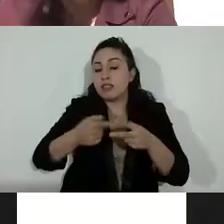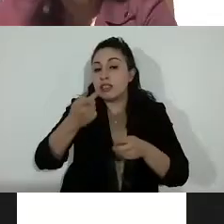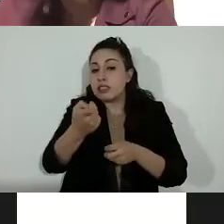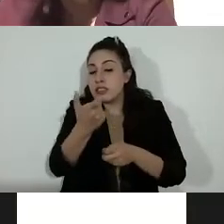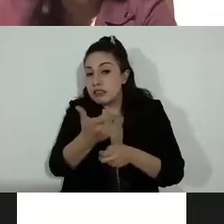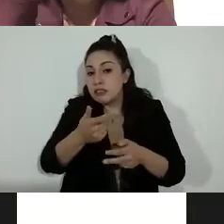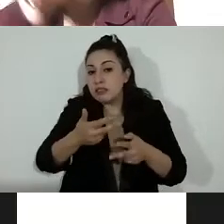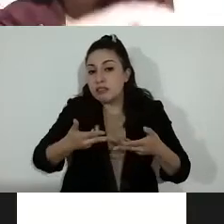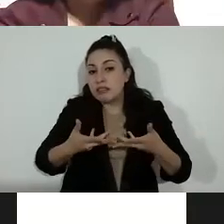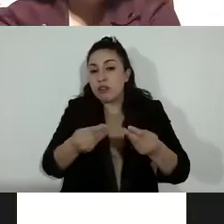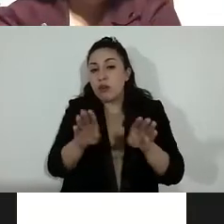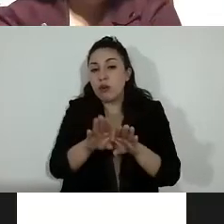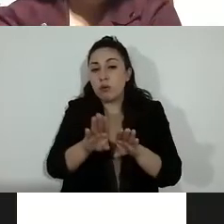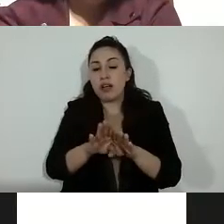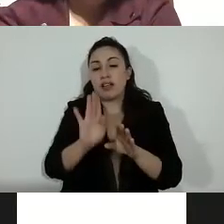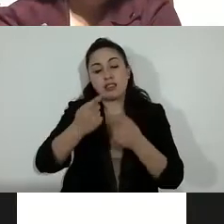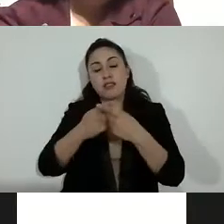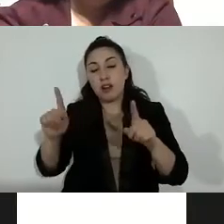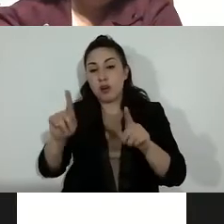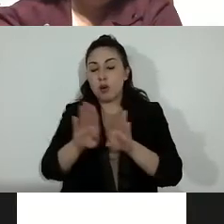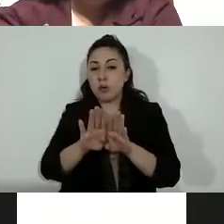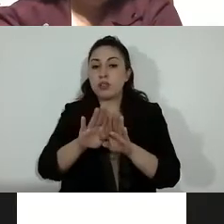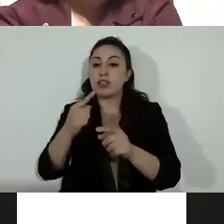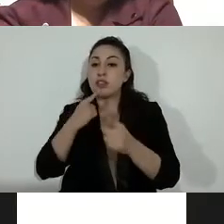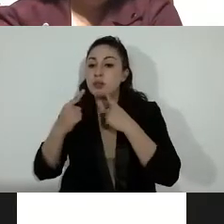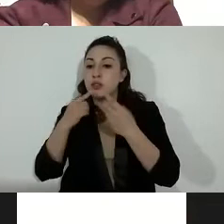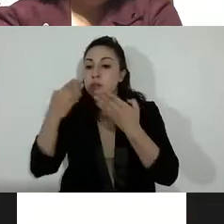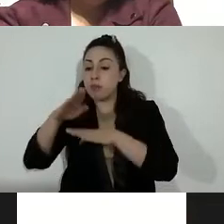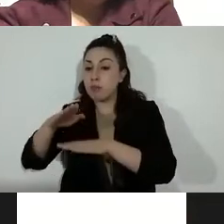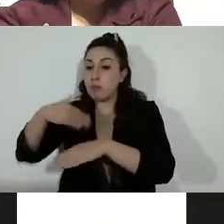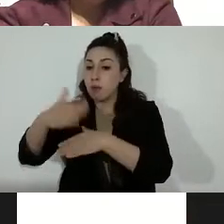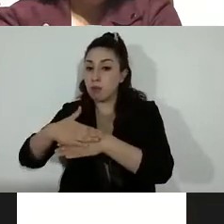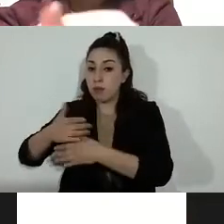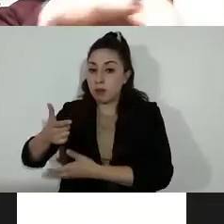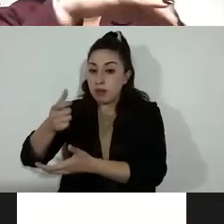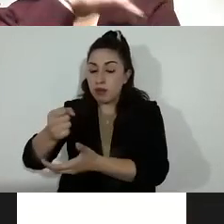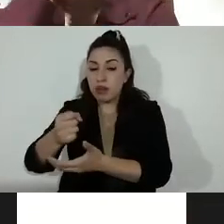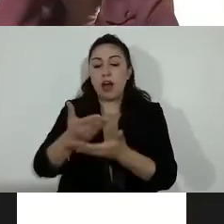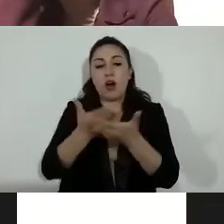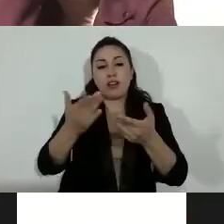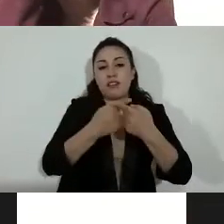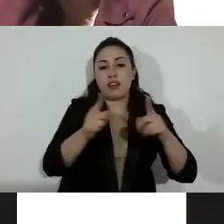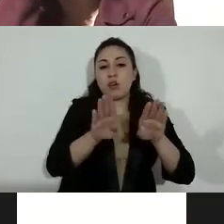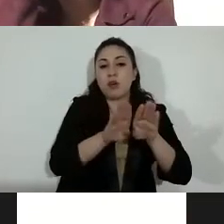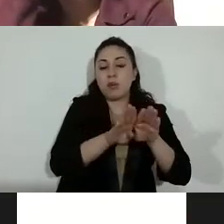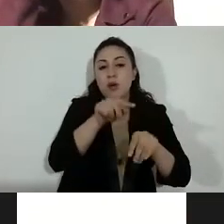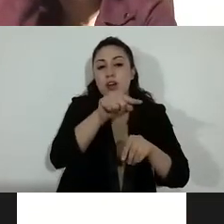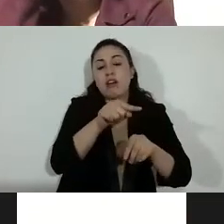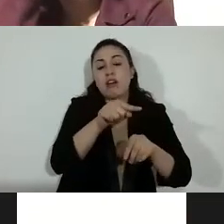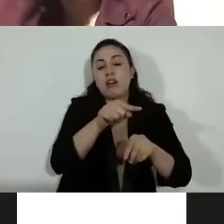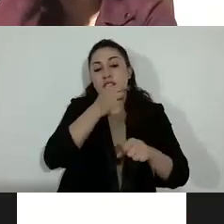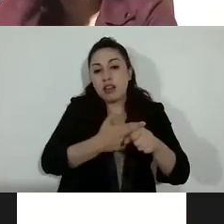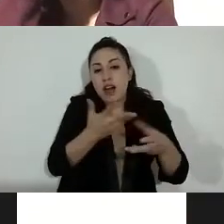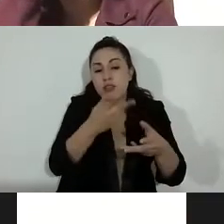del presupuesto, la presupuestación de la misma, y una muy distinta es la ejecución de ello y su actuar